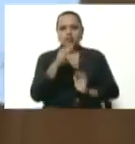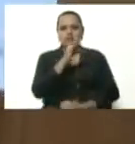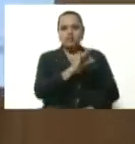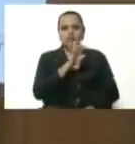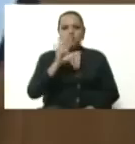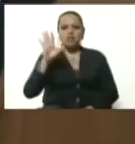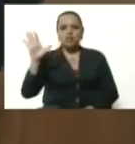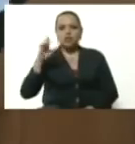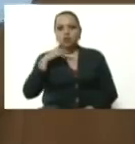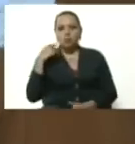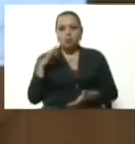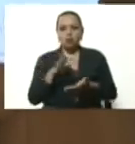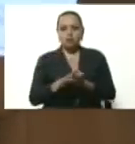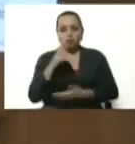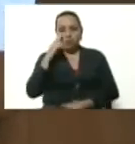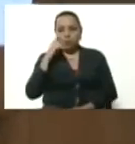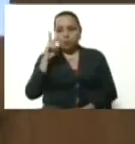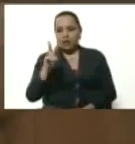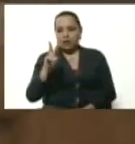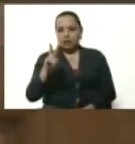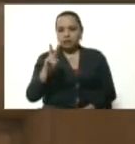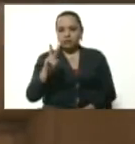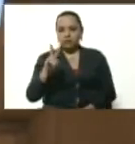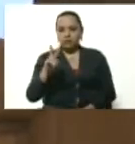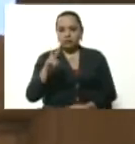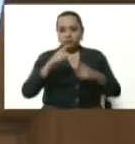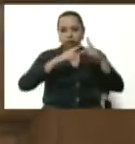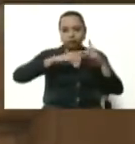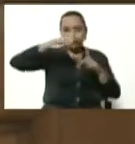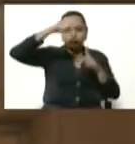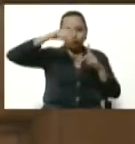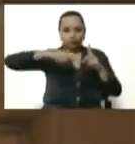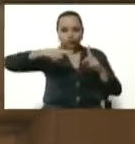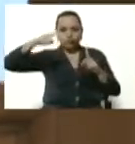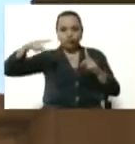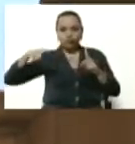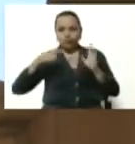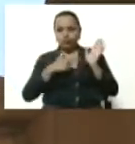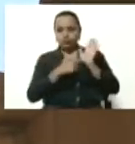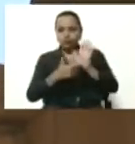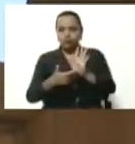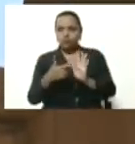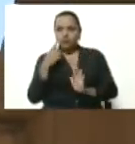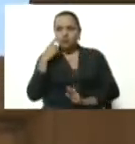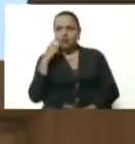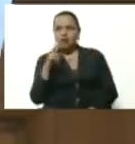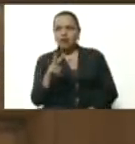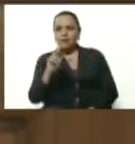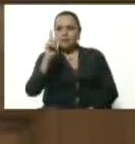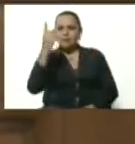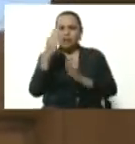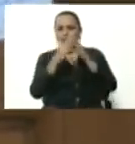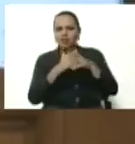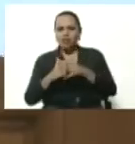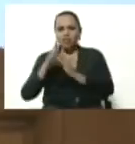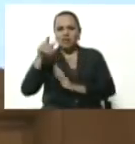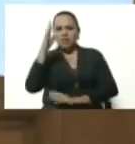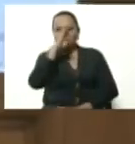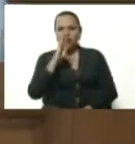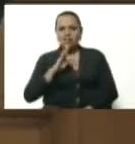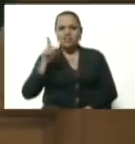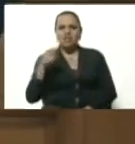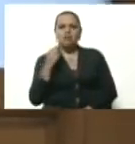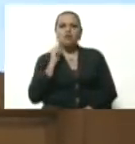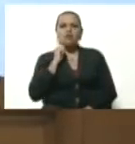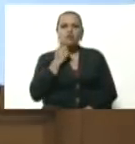28.355. Cuando ustedes ven los gráficos, esos que pasa Google a cada rato, ustedes ven primero Estados Unidos, después Brasil y después